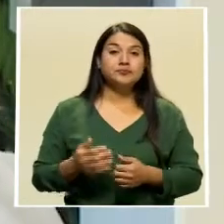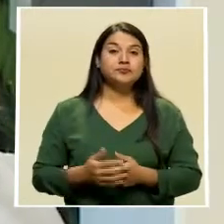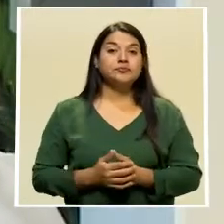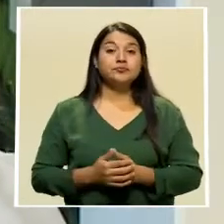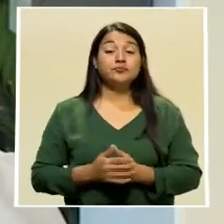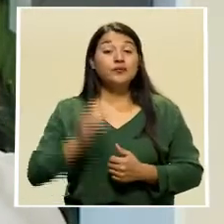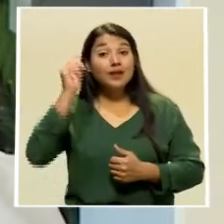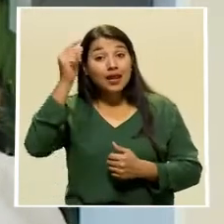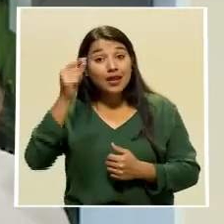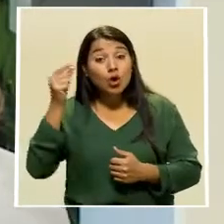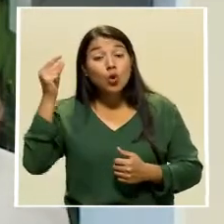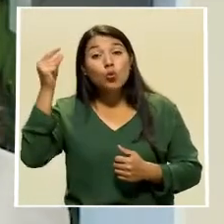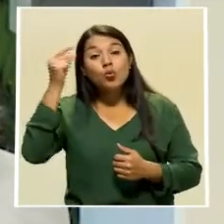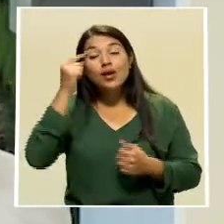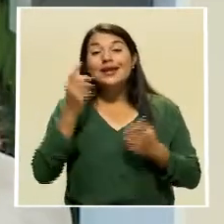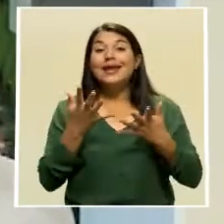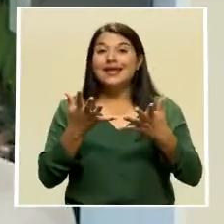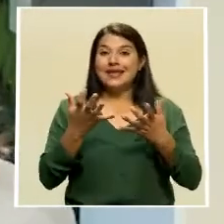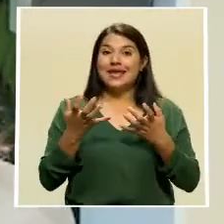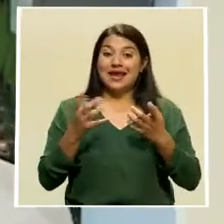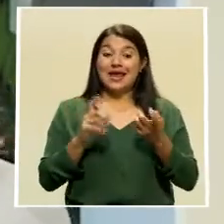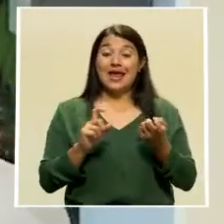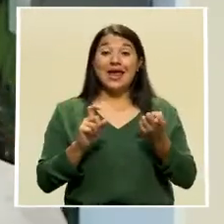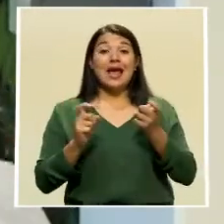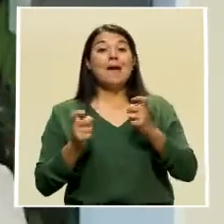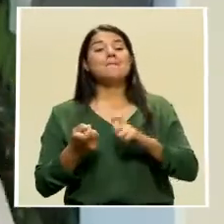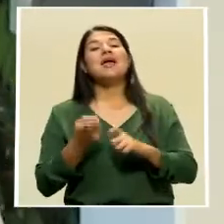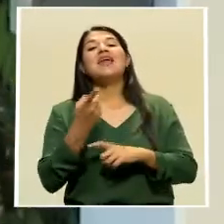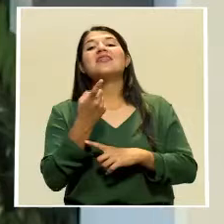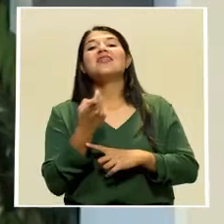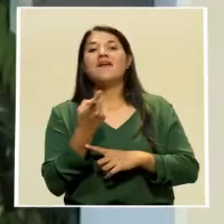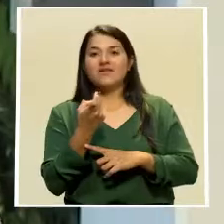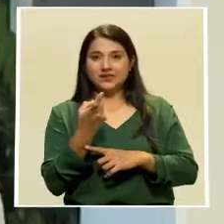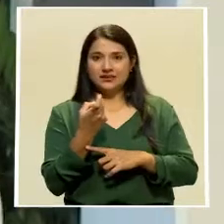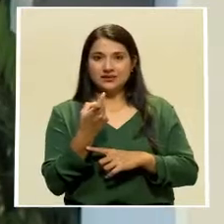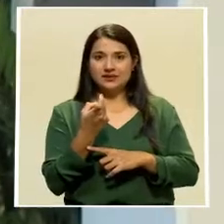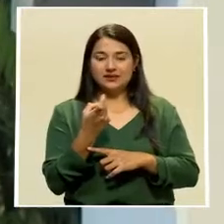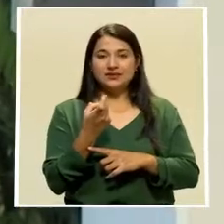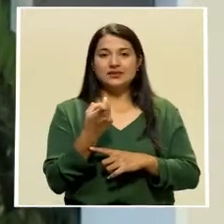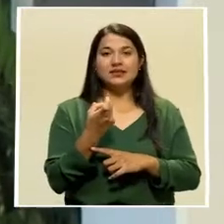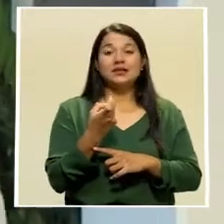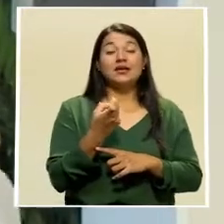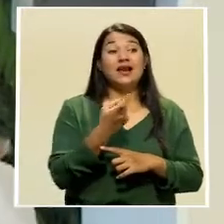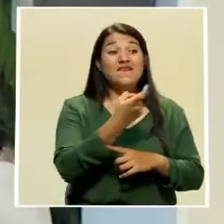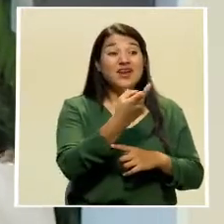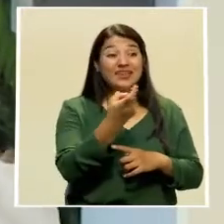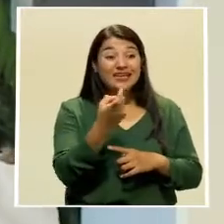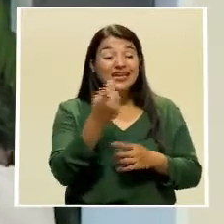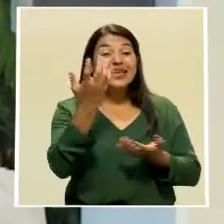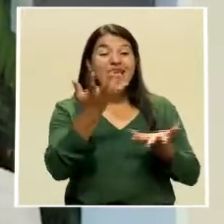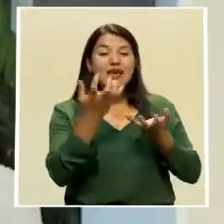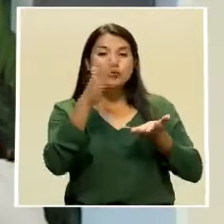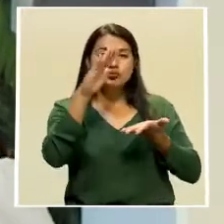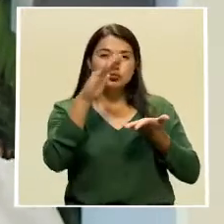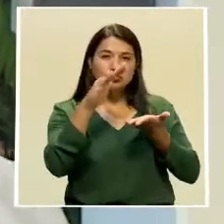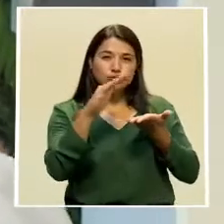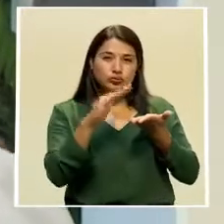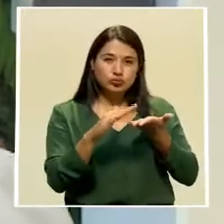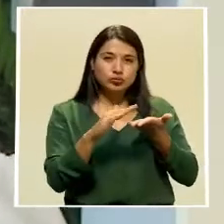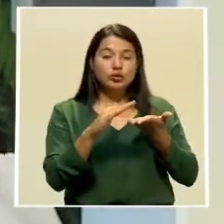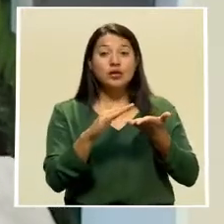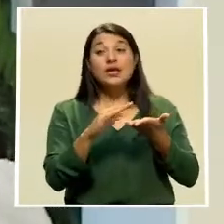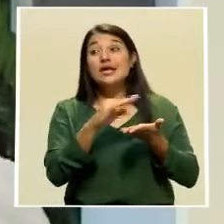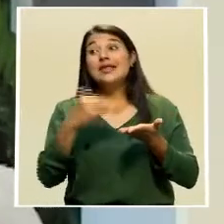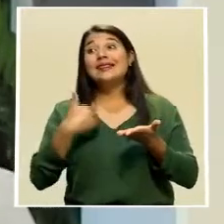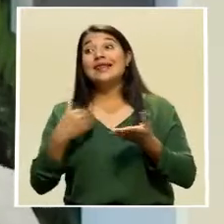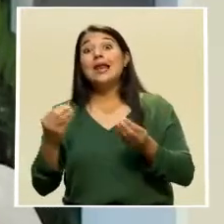el gobierno quiere cambiar el déficit primario por un superávit de 2.5 puntos porcentuales,